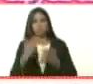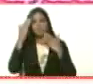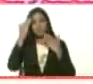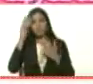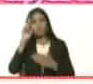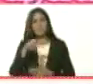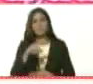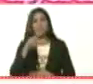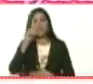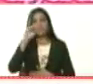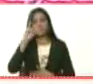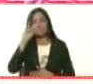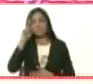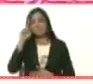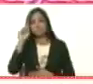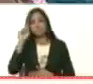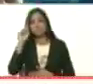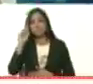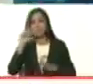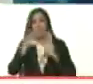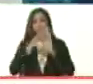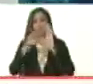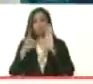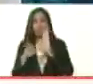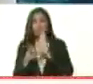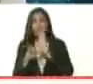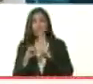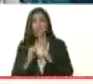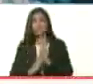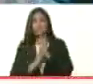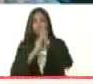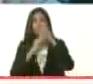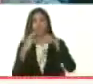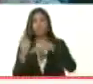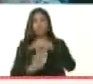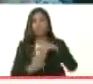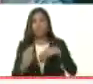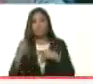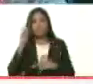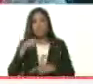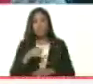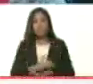Diva Guzmán, constituyente, lideresa revolucionaria.